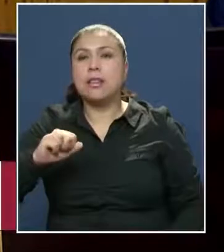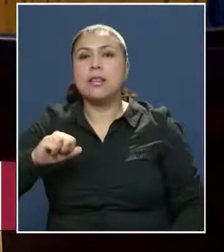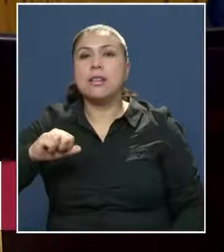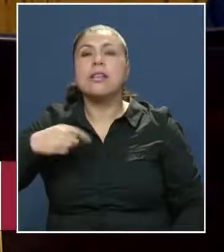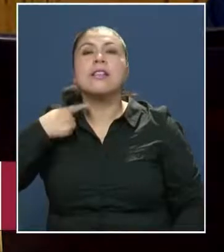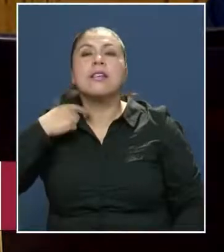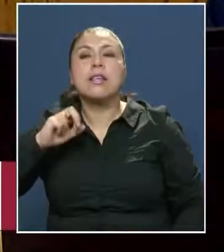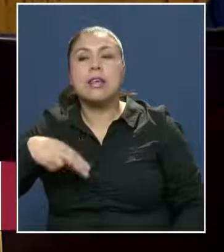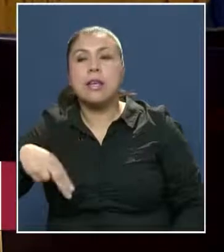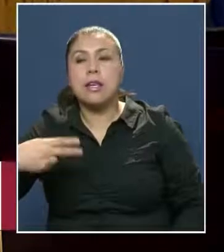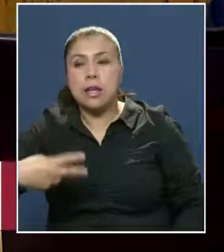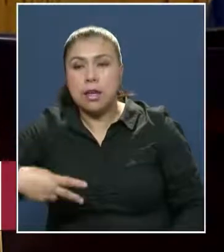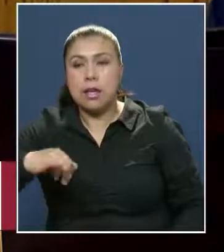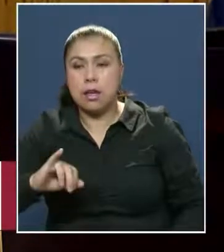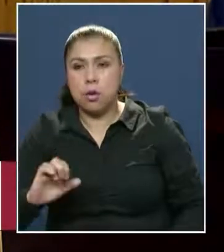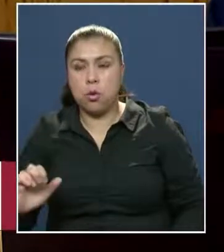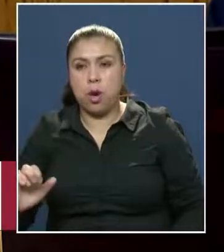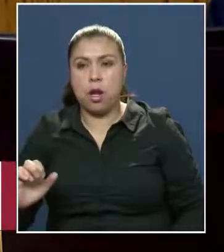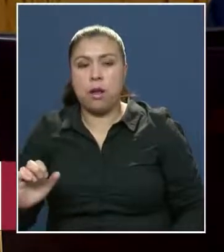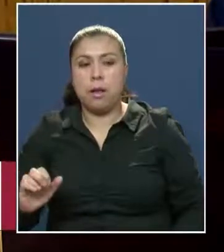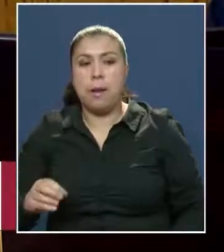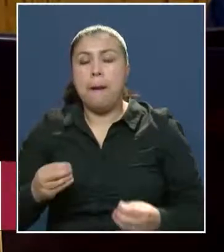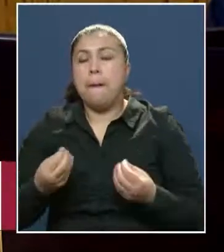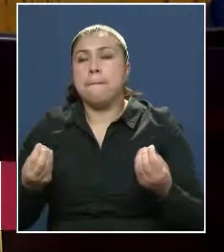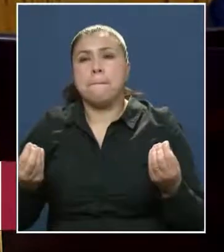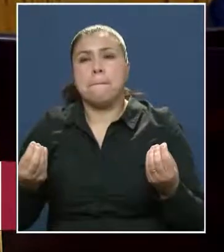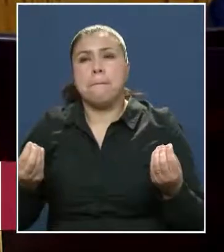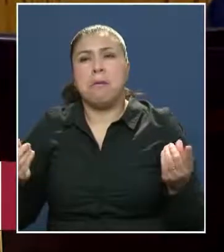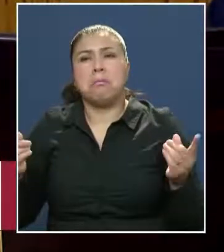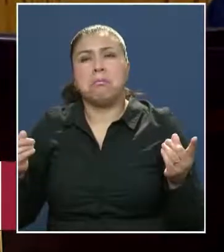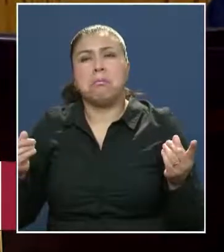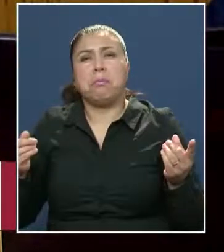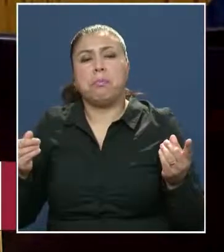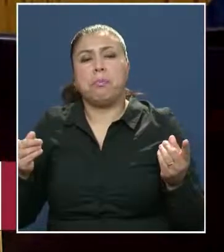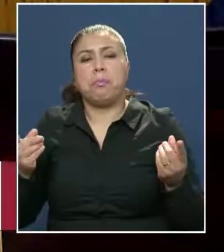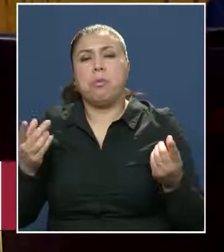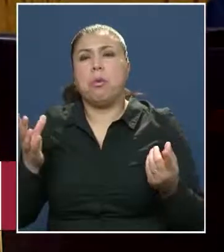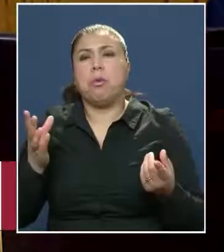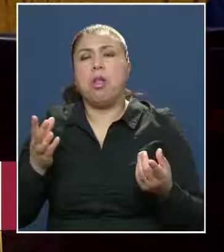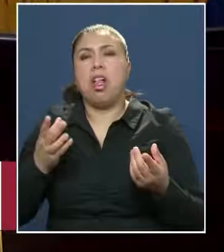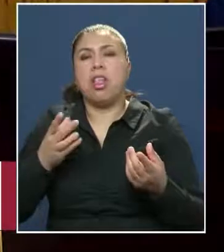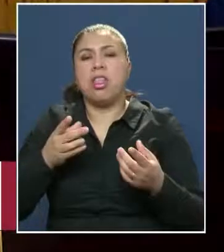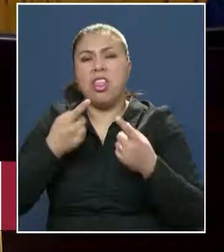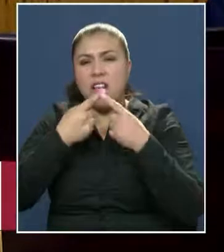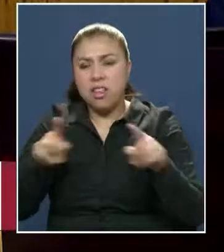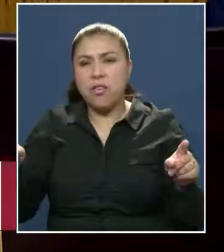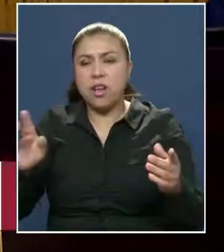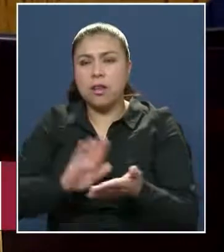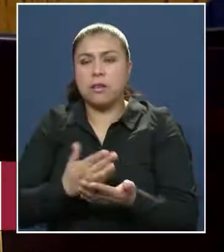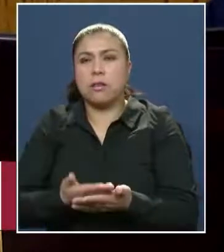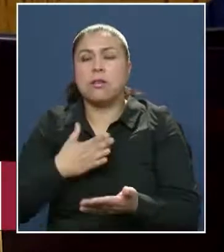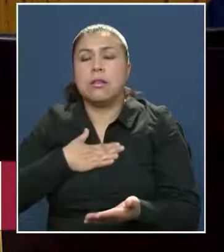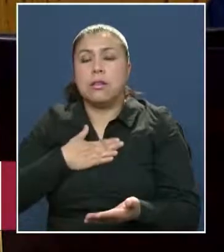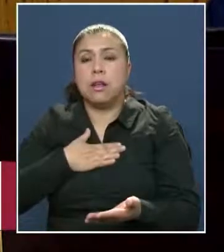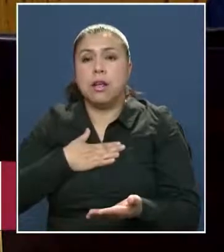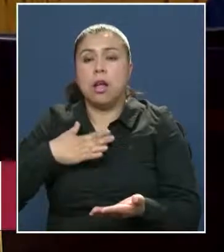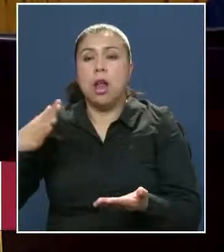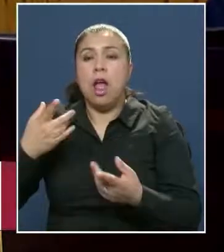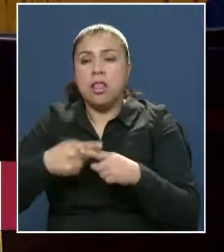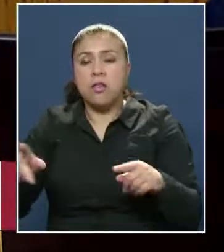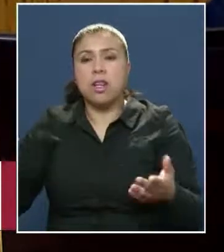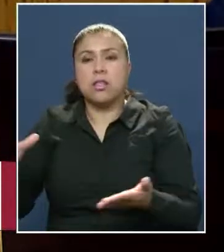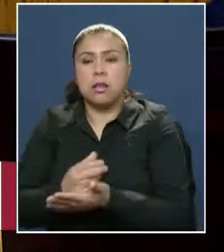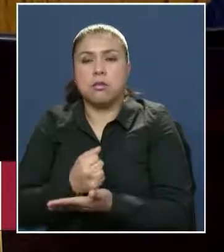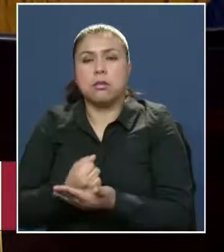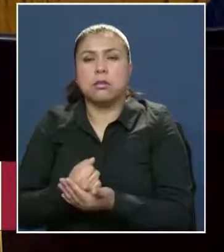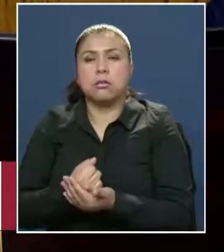Bueno, en términos generales, ni hablemos de las diferencias en planes de salud, diferencias de salario, ante las mismas